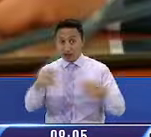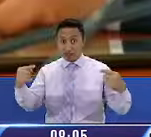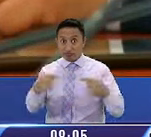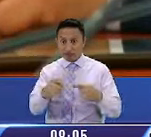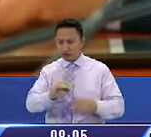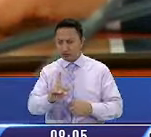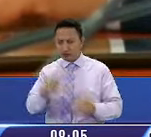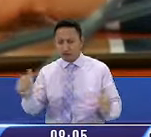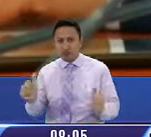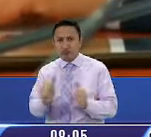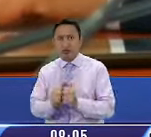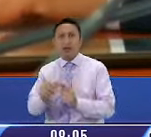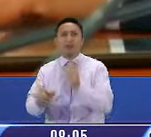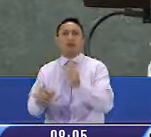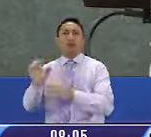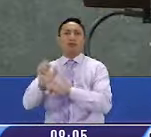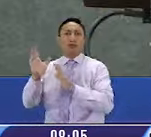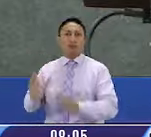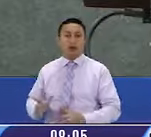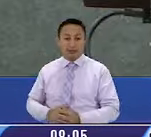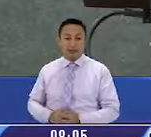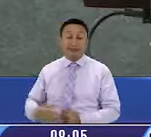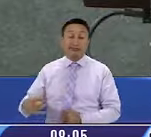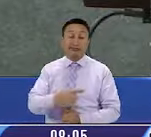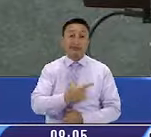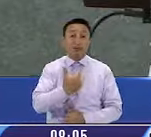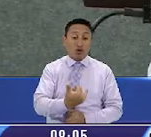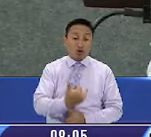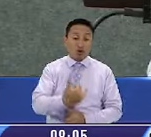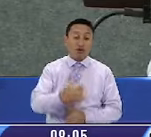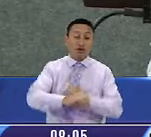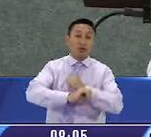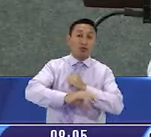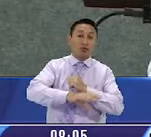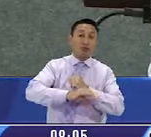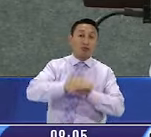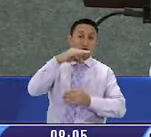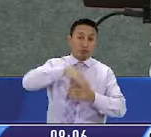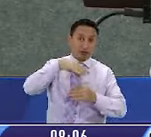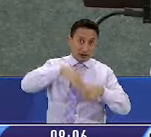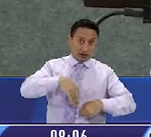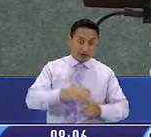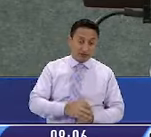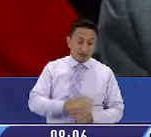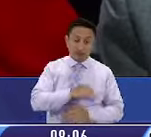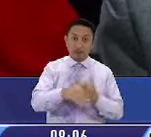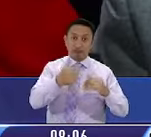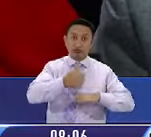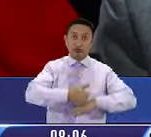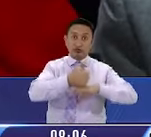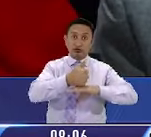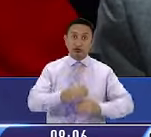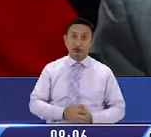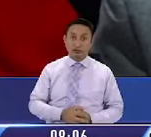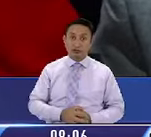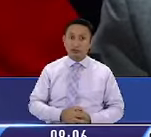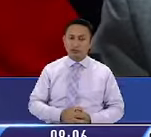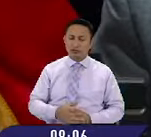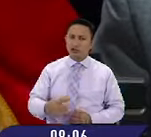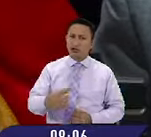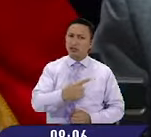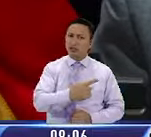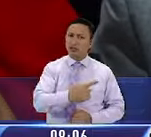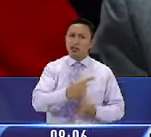pueblo. Cree que la campaña está copando todos los estamentos del Ejecutivo. Tratar de